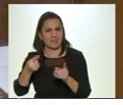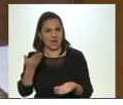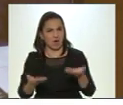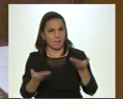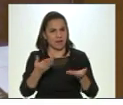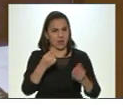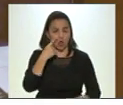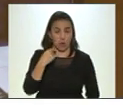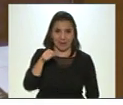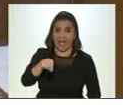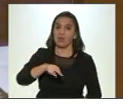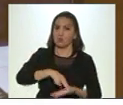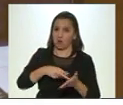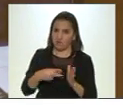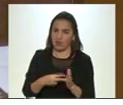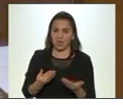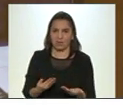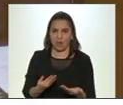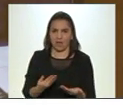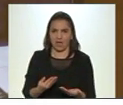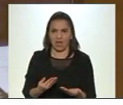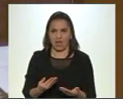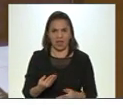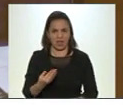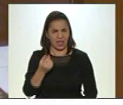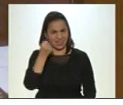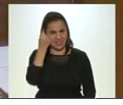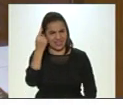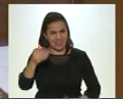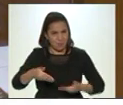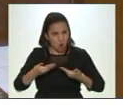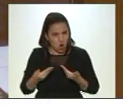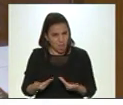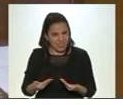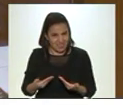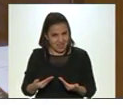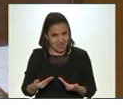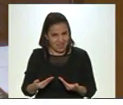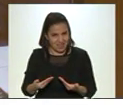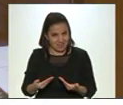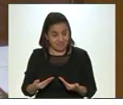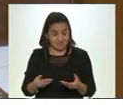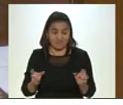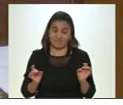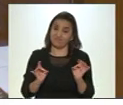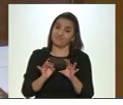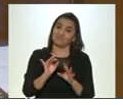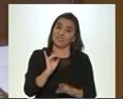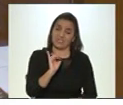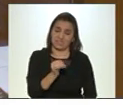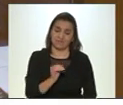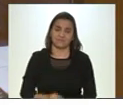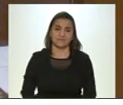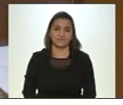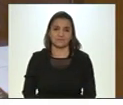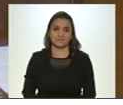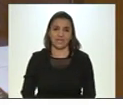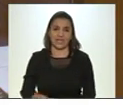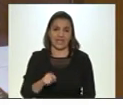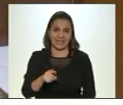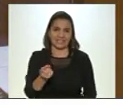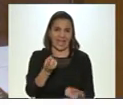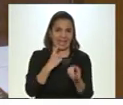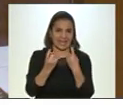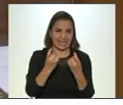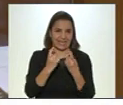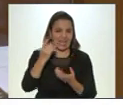sentido. ¿Nos dimos cuenta recién de estas crisis? Probablemente que sí. Y esa es una autocrítica que nosotros